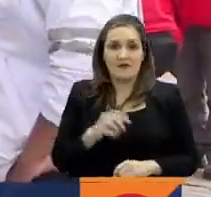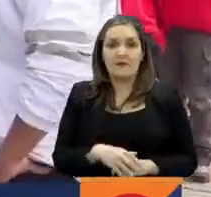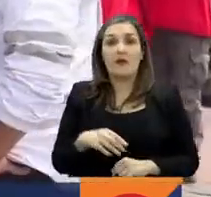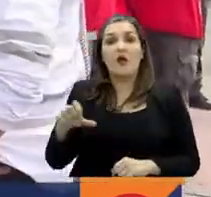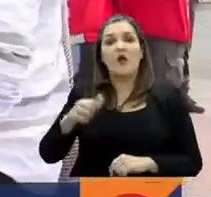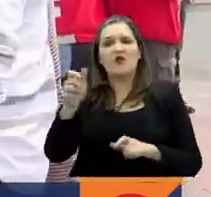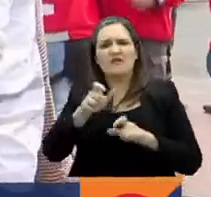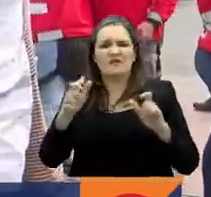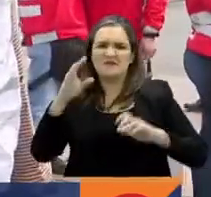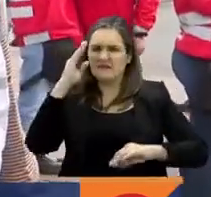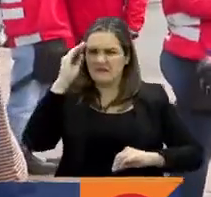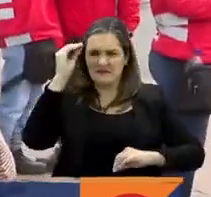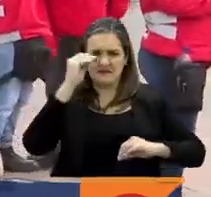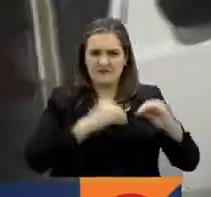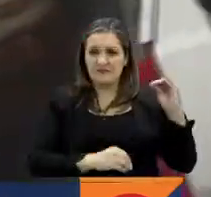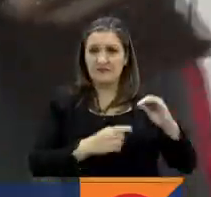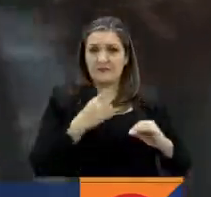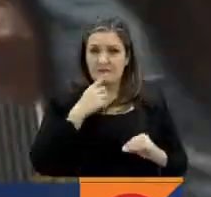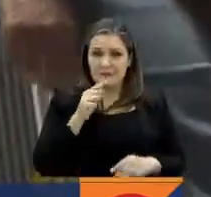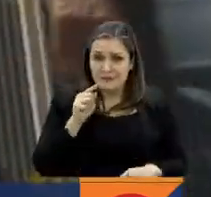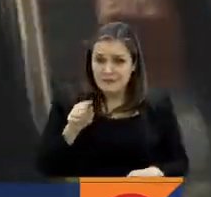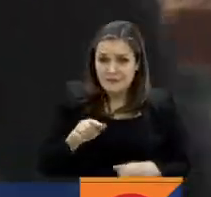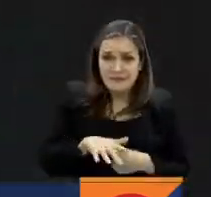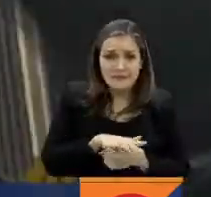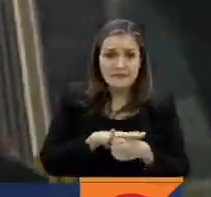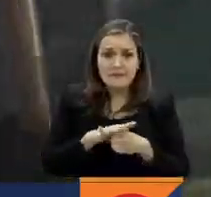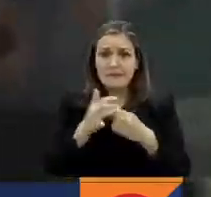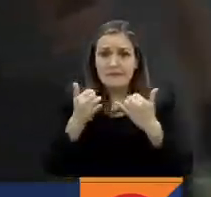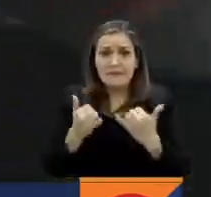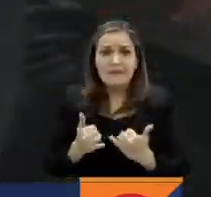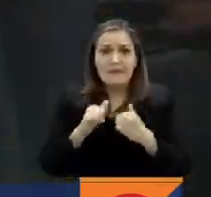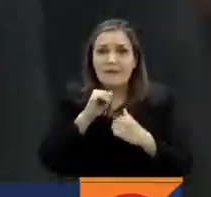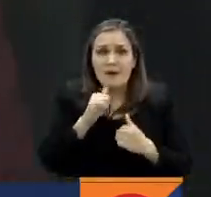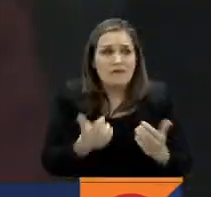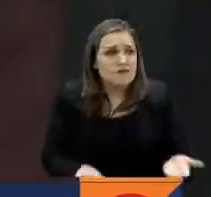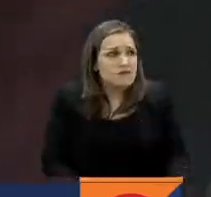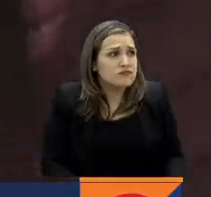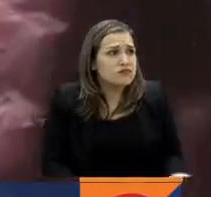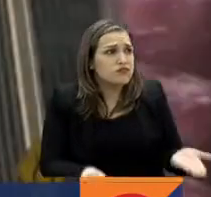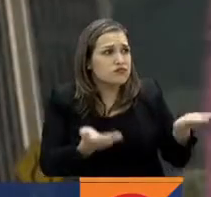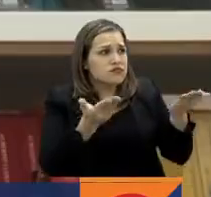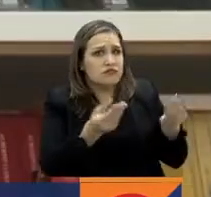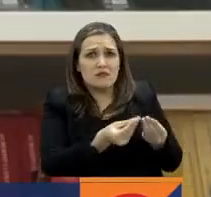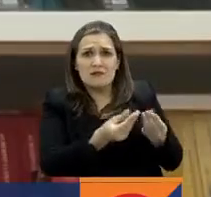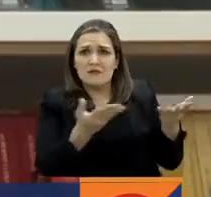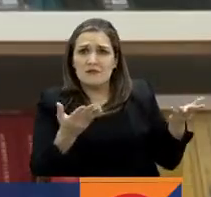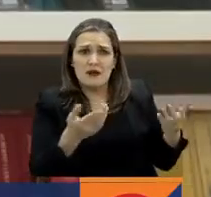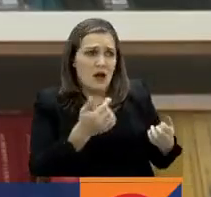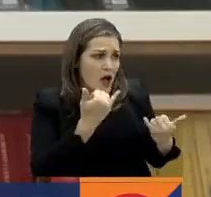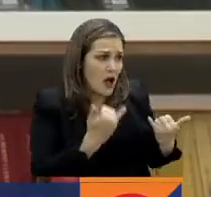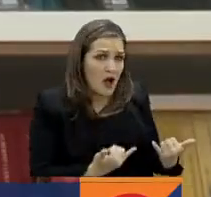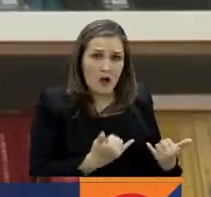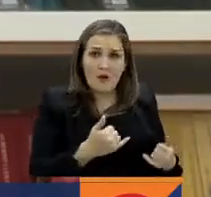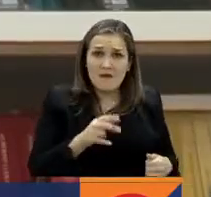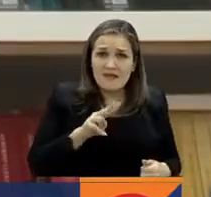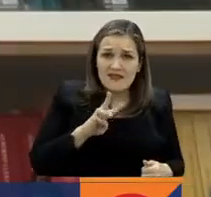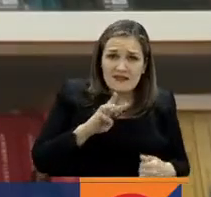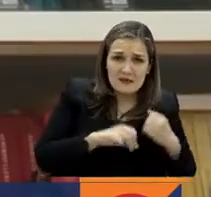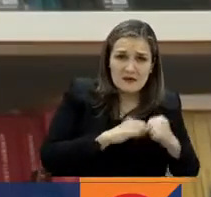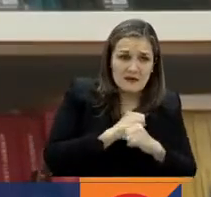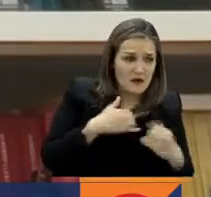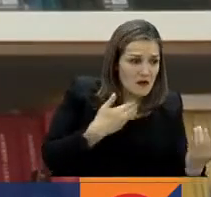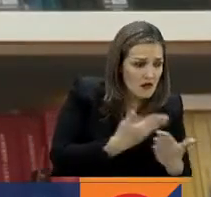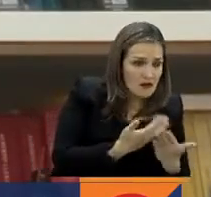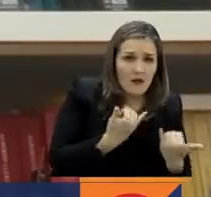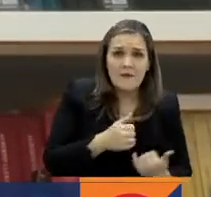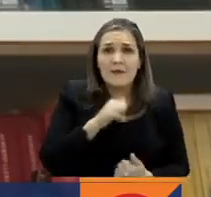son de rechazo. Muchos dicen que el anuncio se da en el momento donde se registra la inflación más alta desde hace 23 años. Esto tendrá un impacto en prácticamente